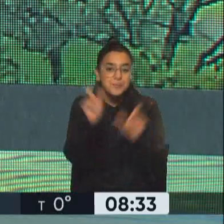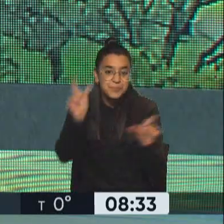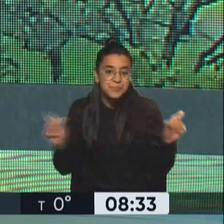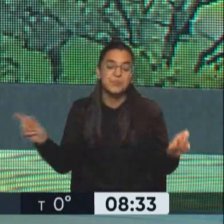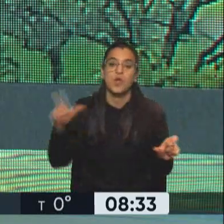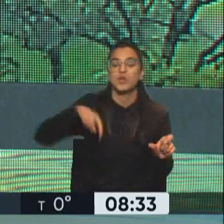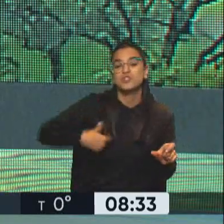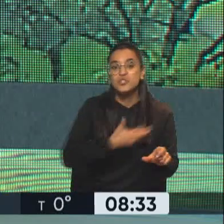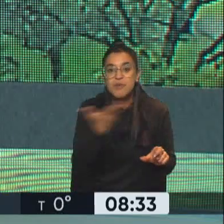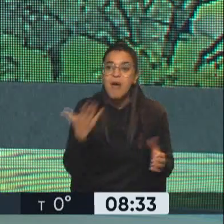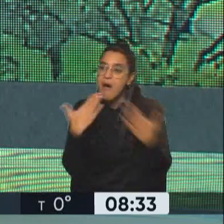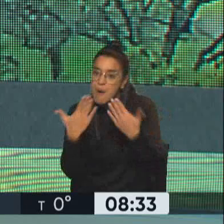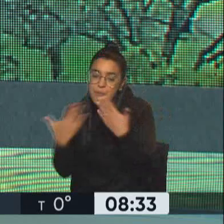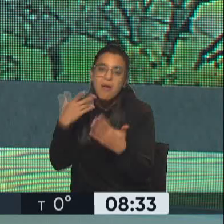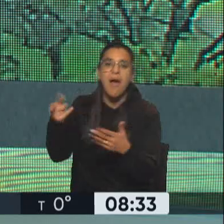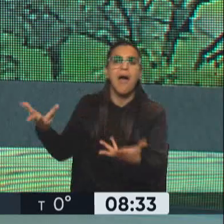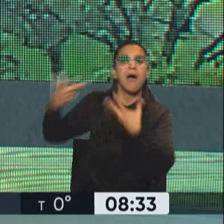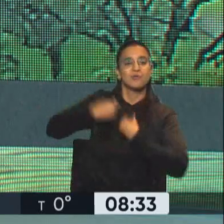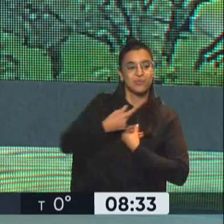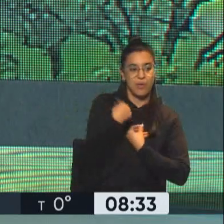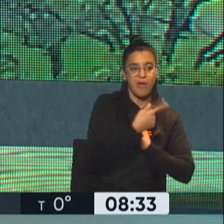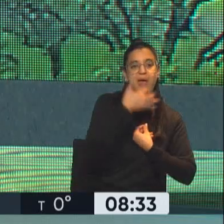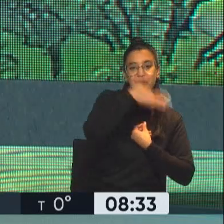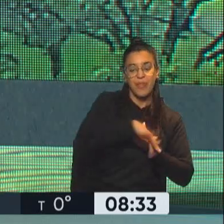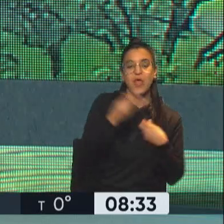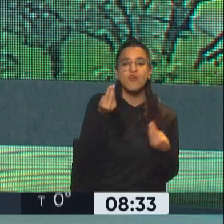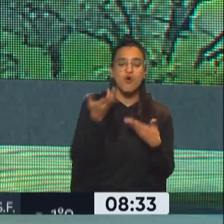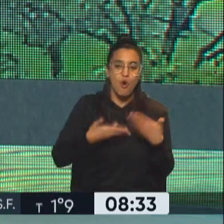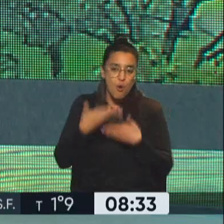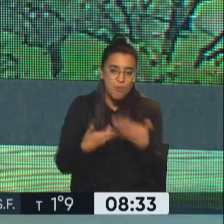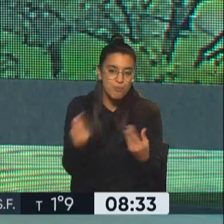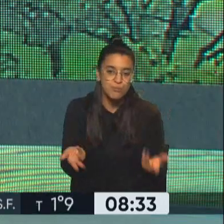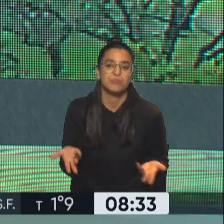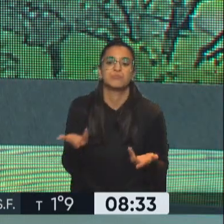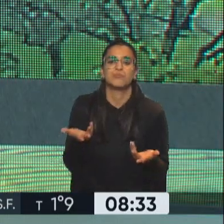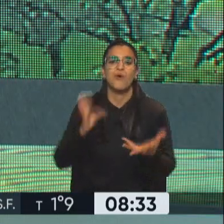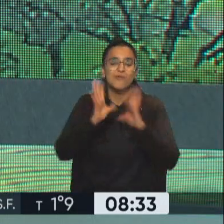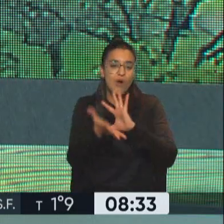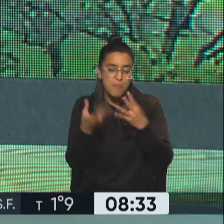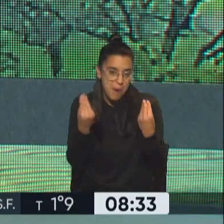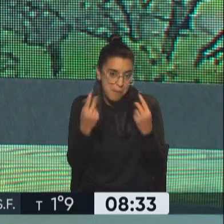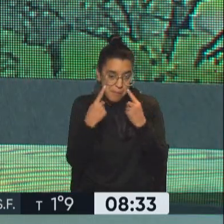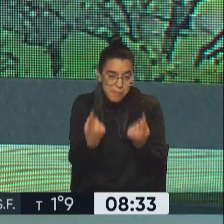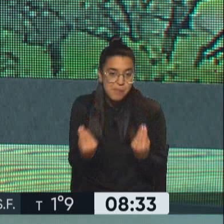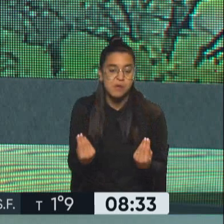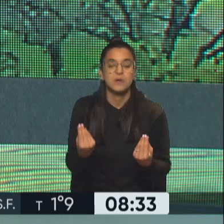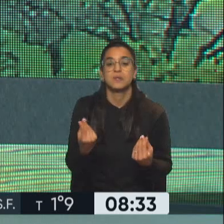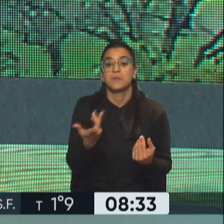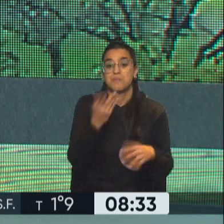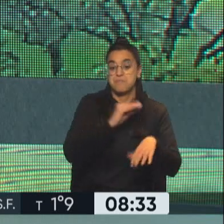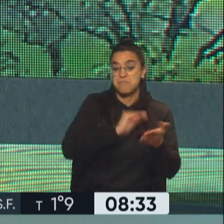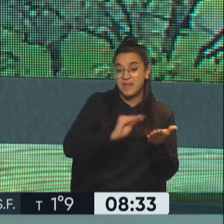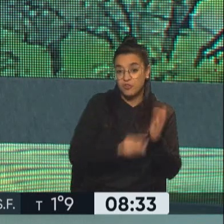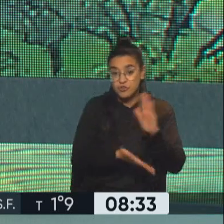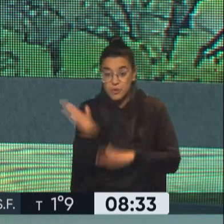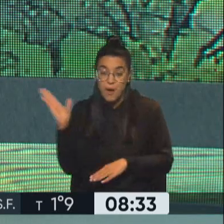la sociedad que nos ayuden a entender un poquito cómo sigue y qué perspectivas puede haber con la salida de un ministro y con la